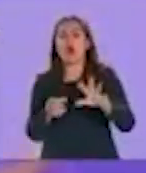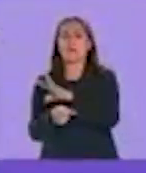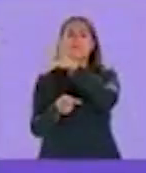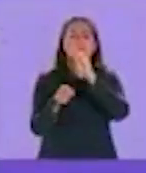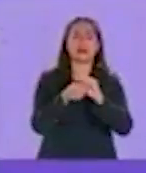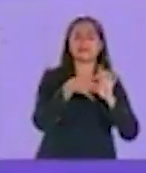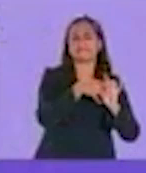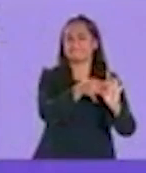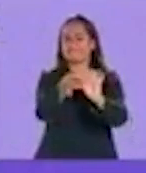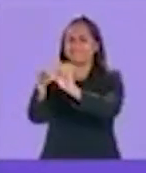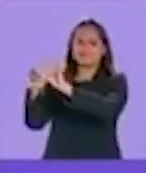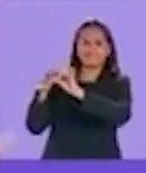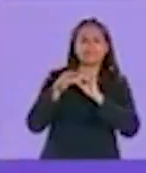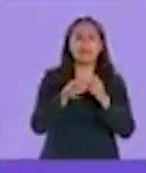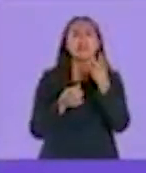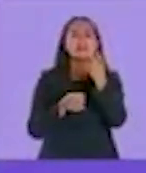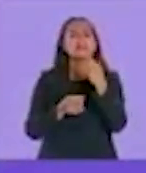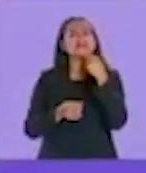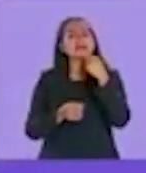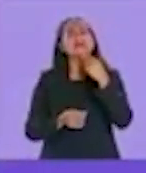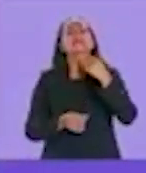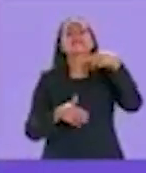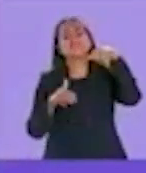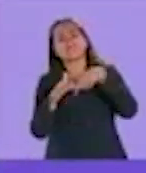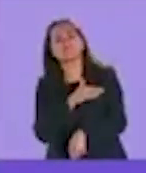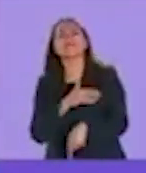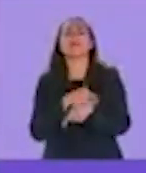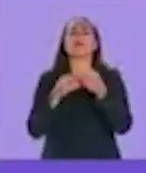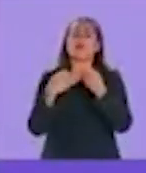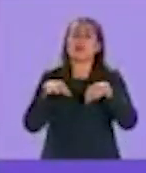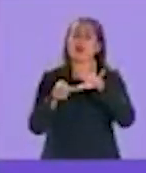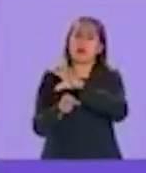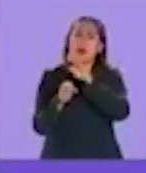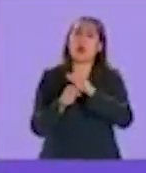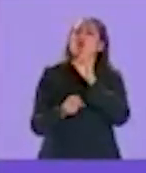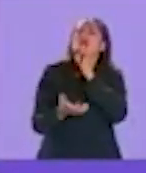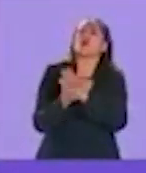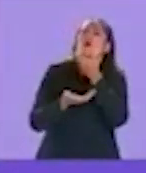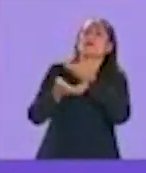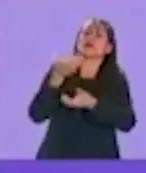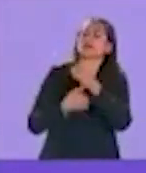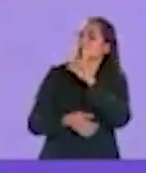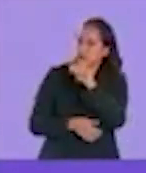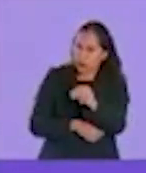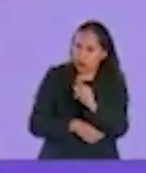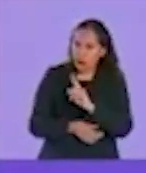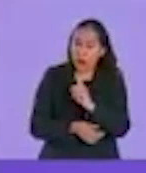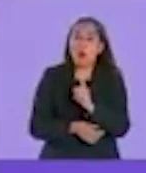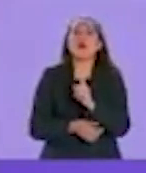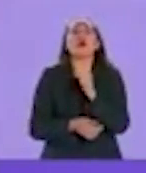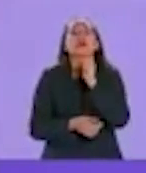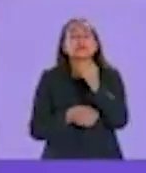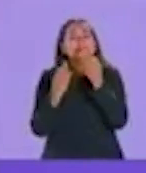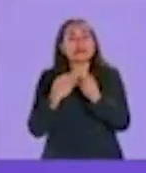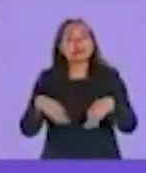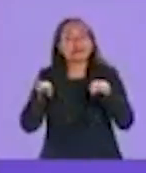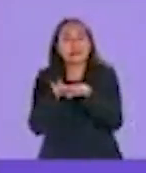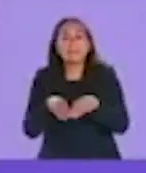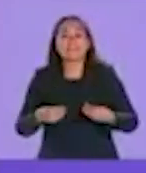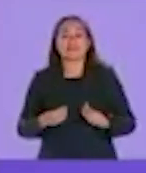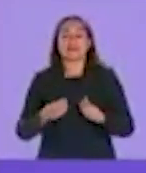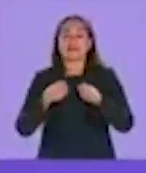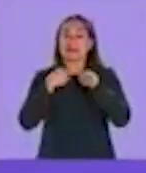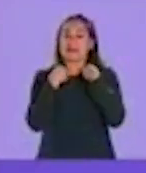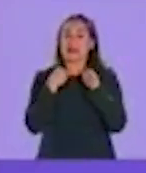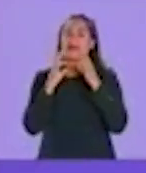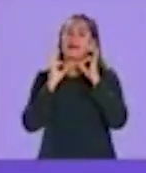al fondo no es nada más el comercio lo más importante es la vida lo que hacen